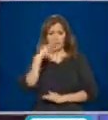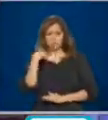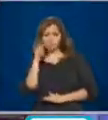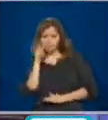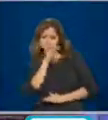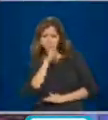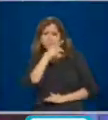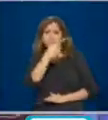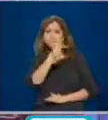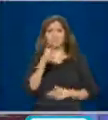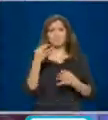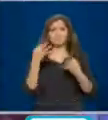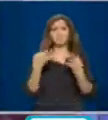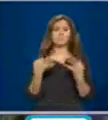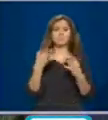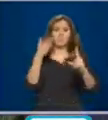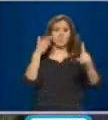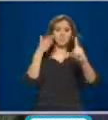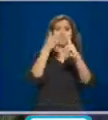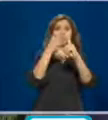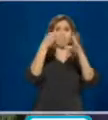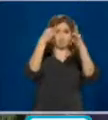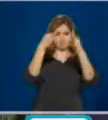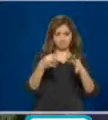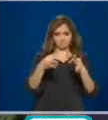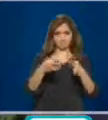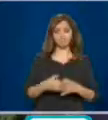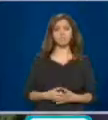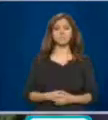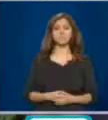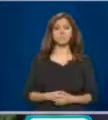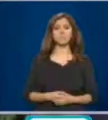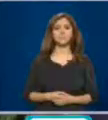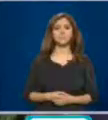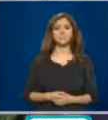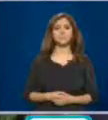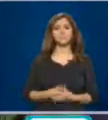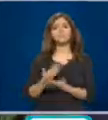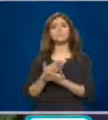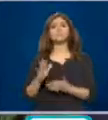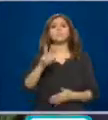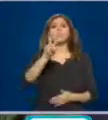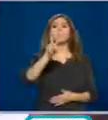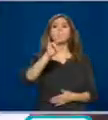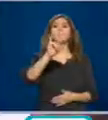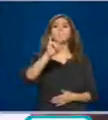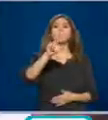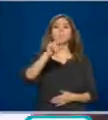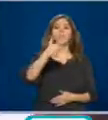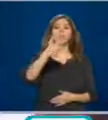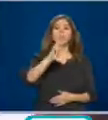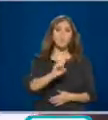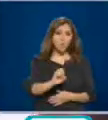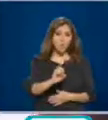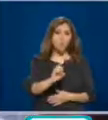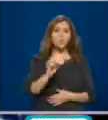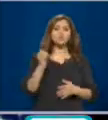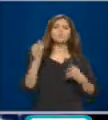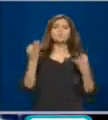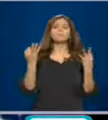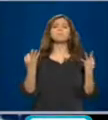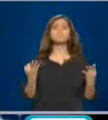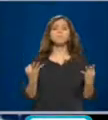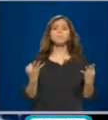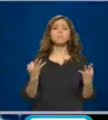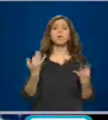a ver dirigir correctamente, se enfoca más, la canaliza. Muy bien. Virgo, te aporta un análisis